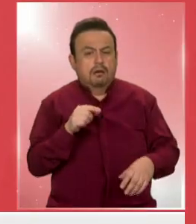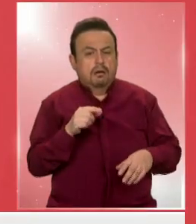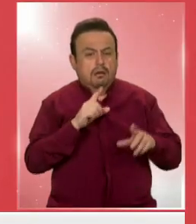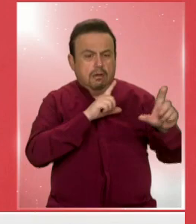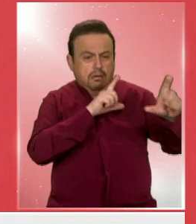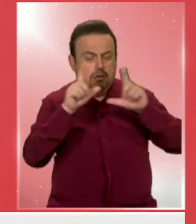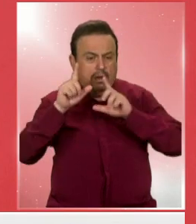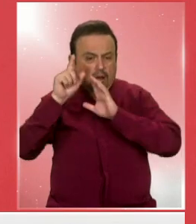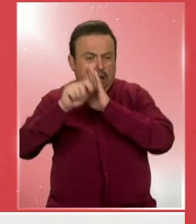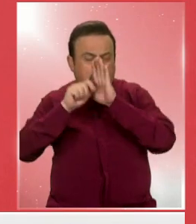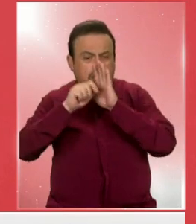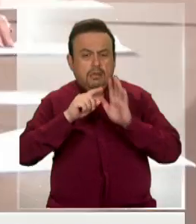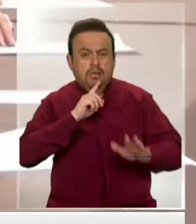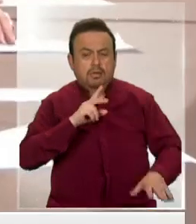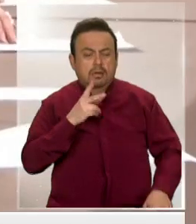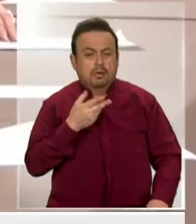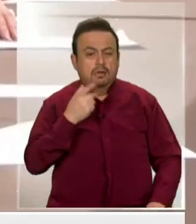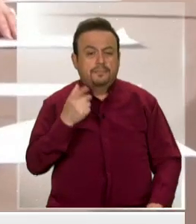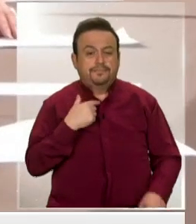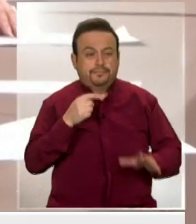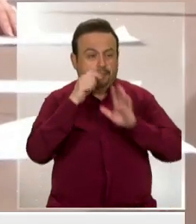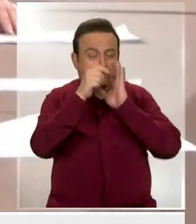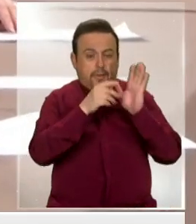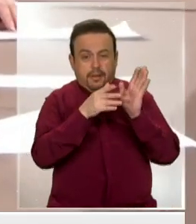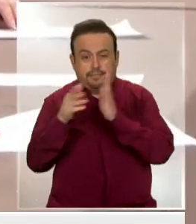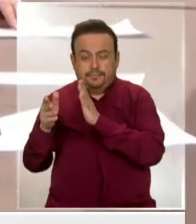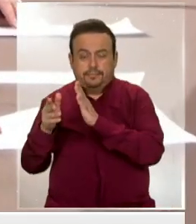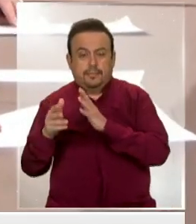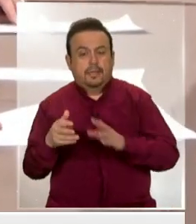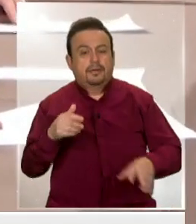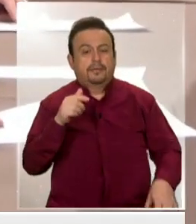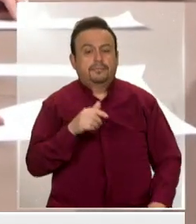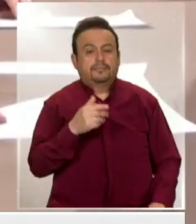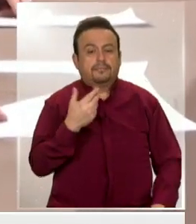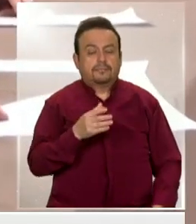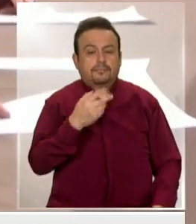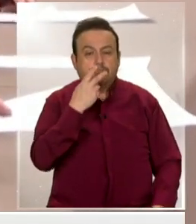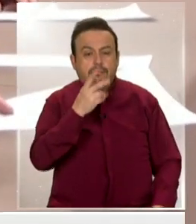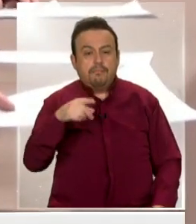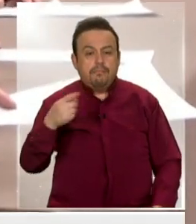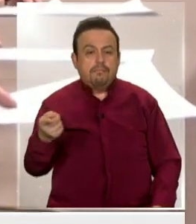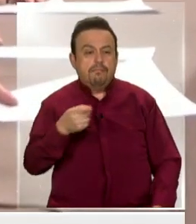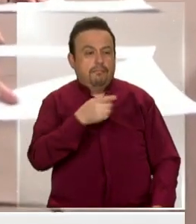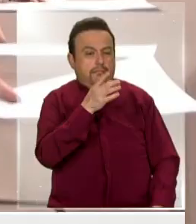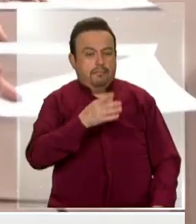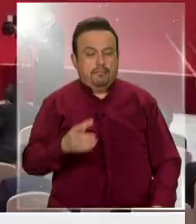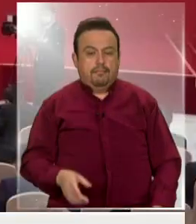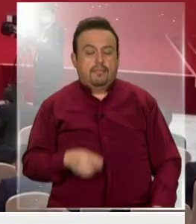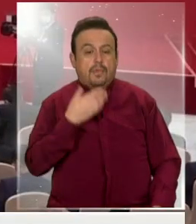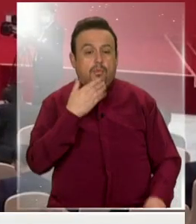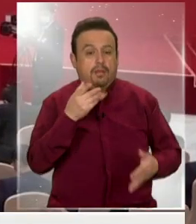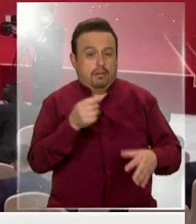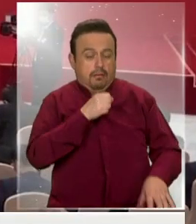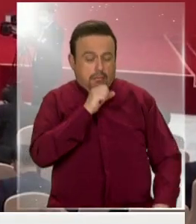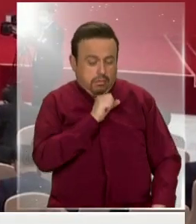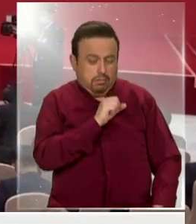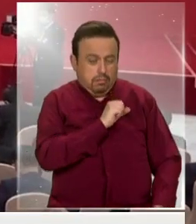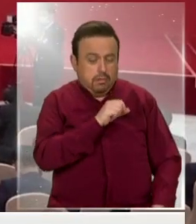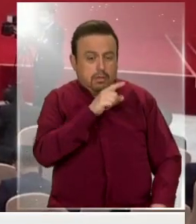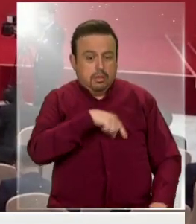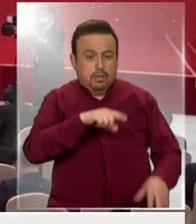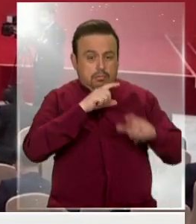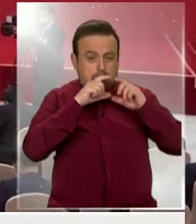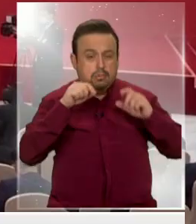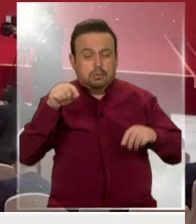televisión oficial que hacía evitaba mostrarlo cambiaba de plano y se veían a los asistentes cuando todos usan más quería